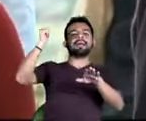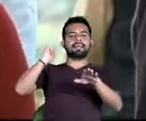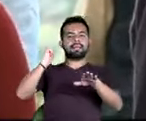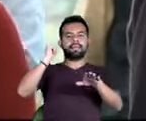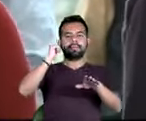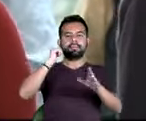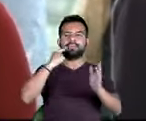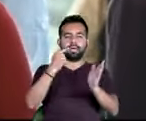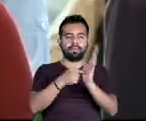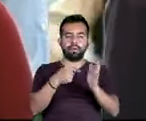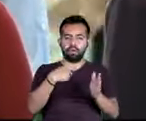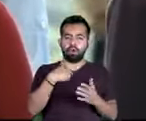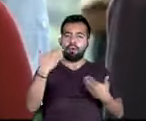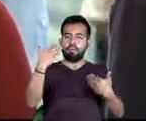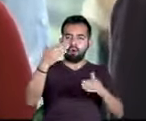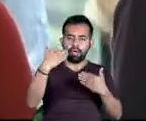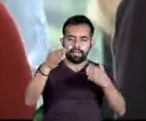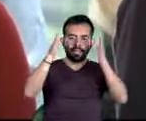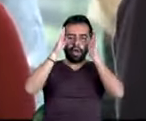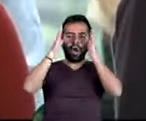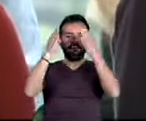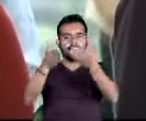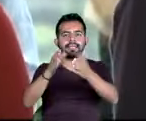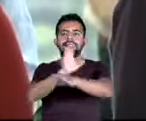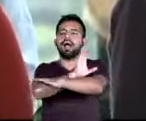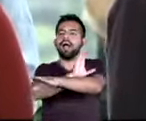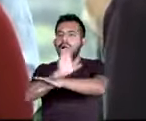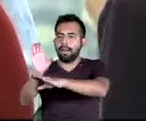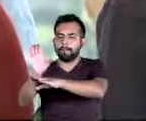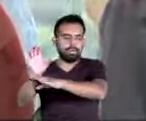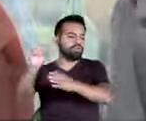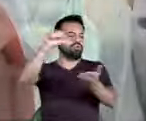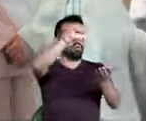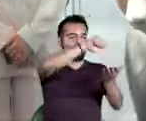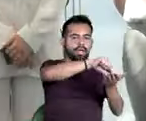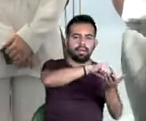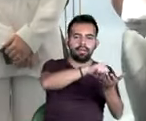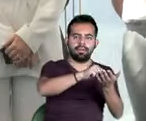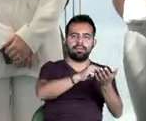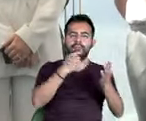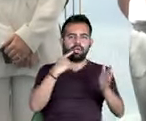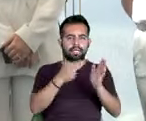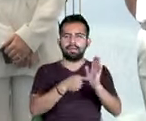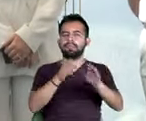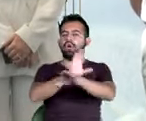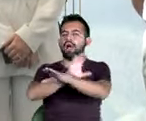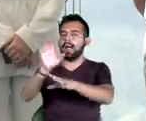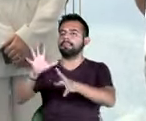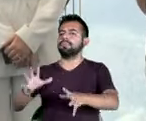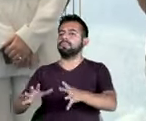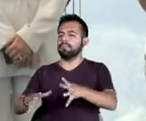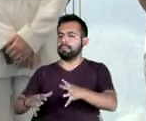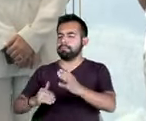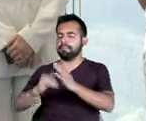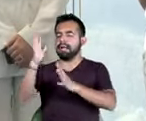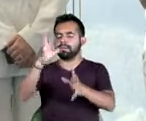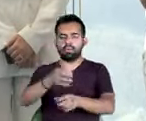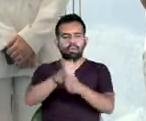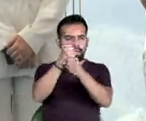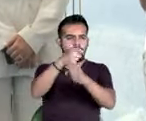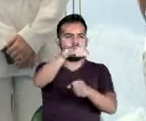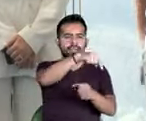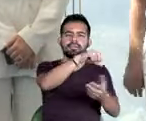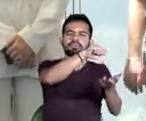no tengo política que atienda el campo, la ciudad, el campo, para que, por ejemplo, tengamos más seguridad alimentaria en la ciudad,